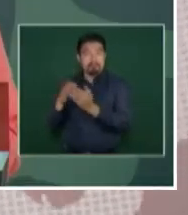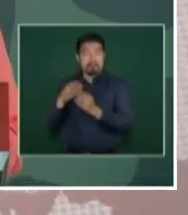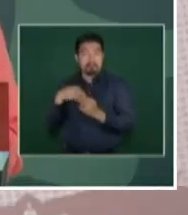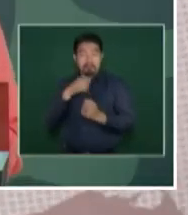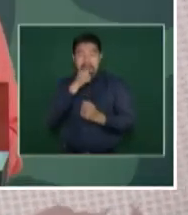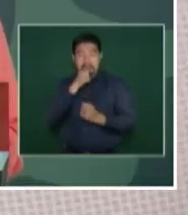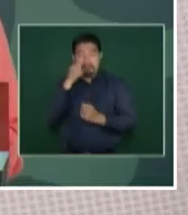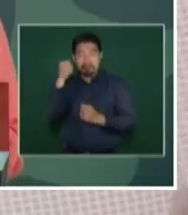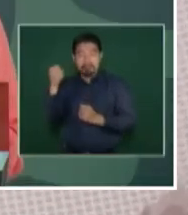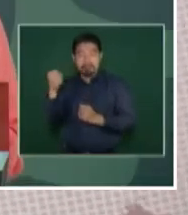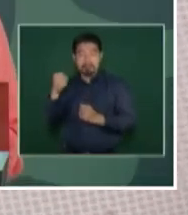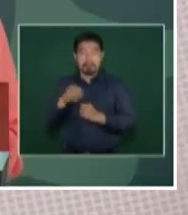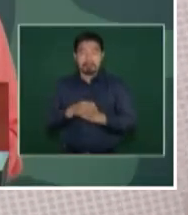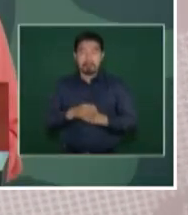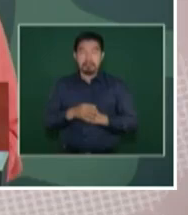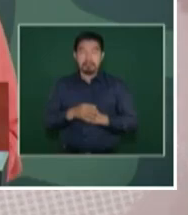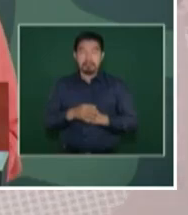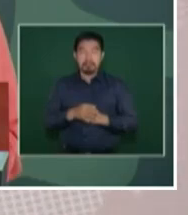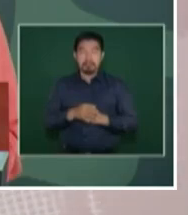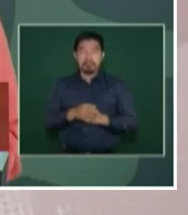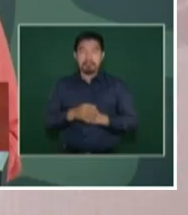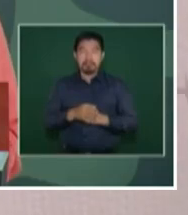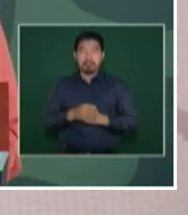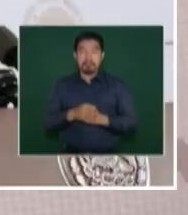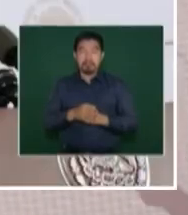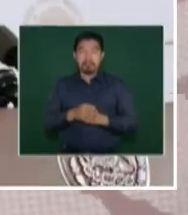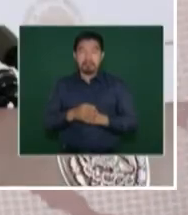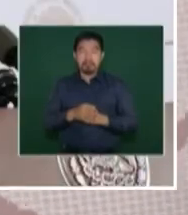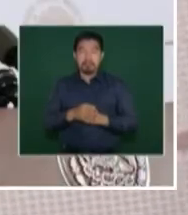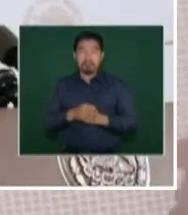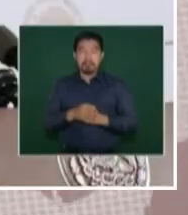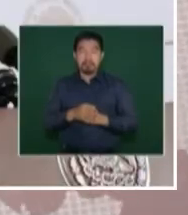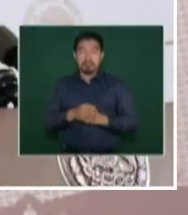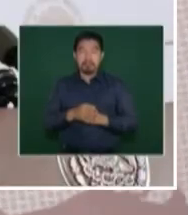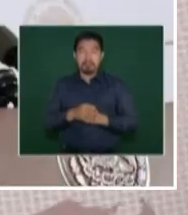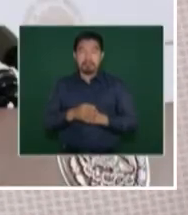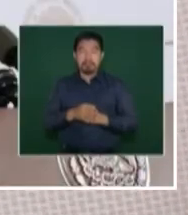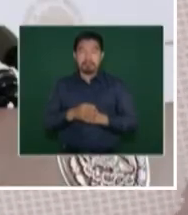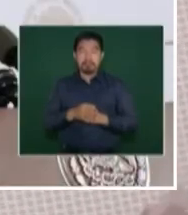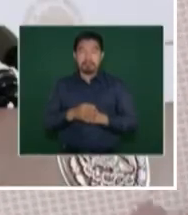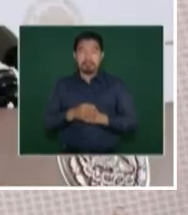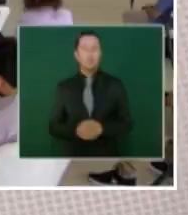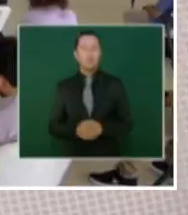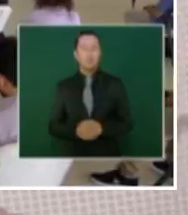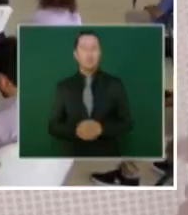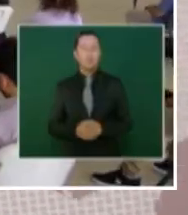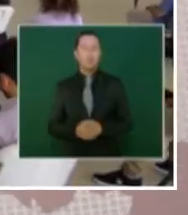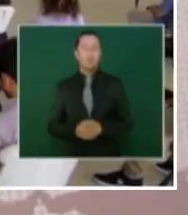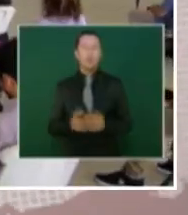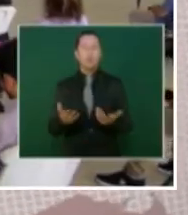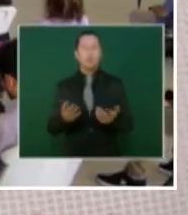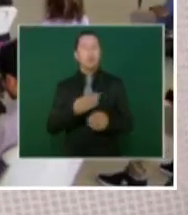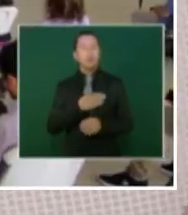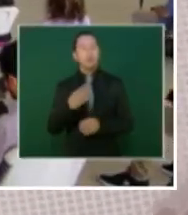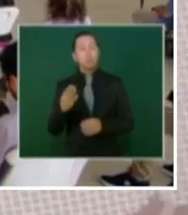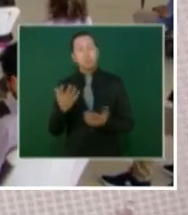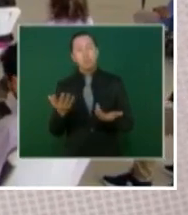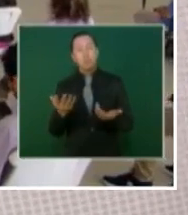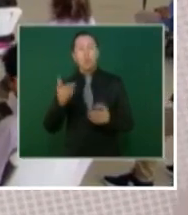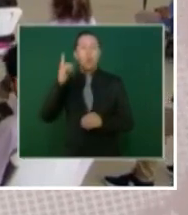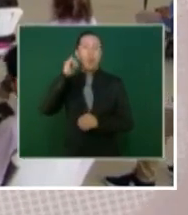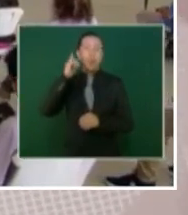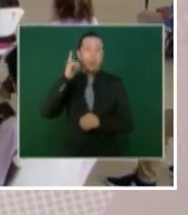A mí me parece una estrategia que le ha resultado muchísimo. Yo diría casi, casi,